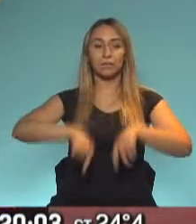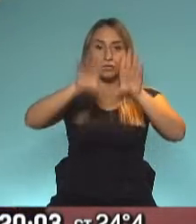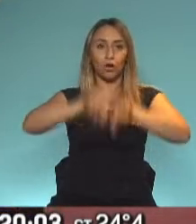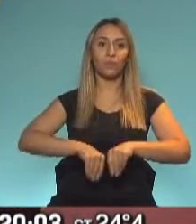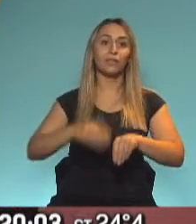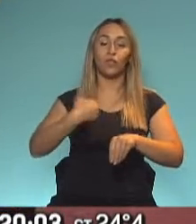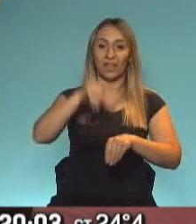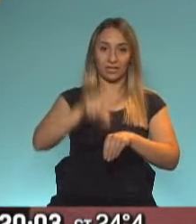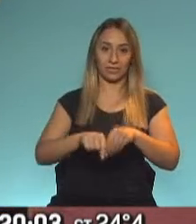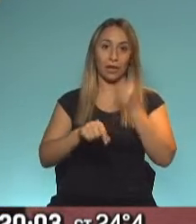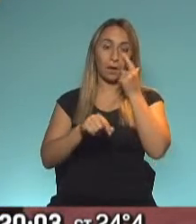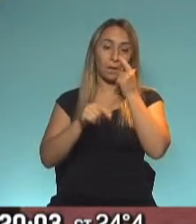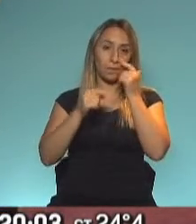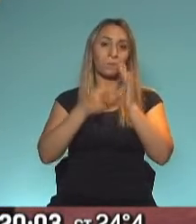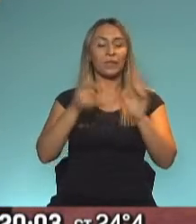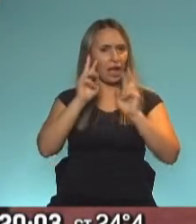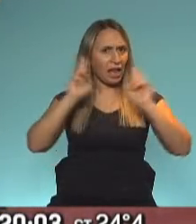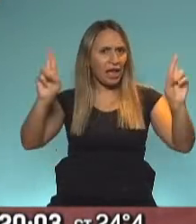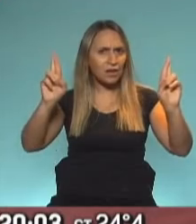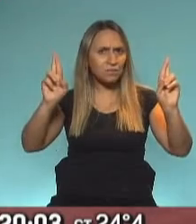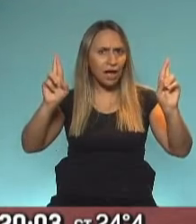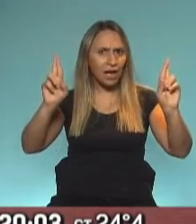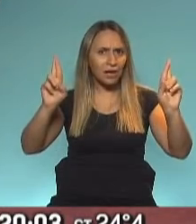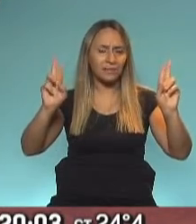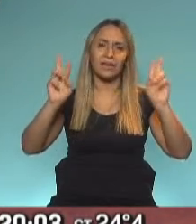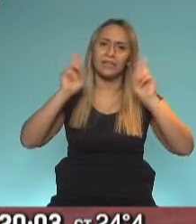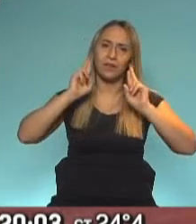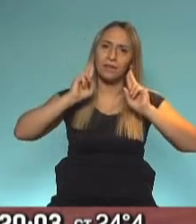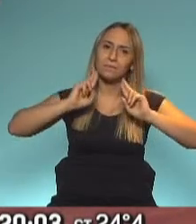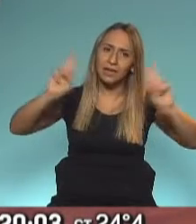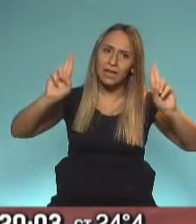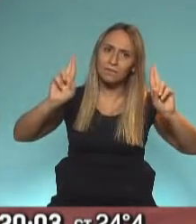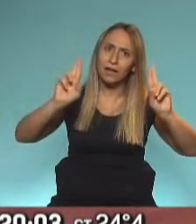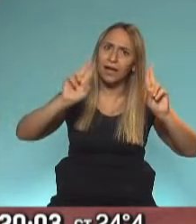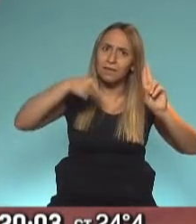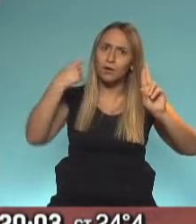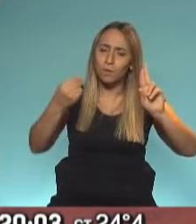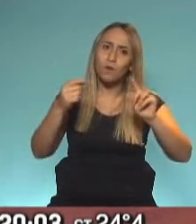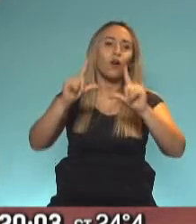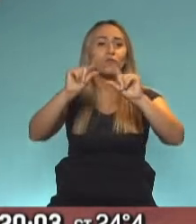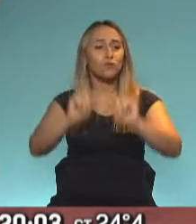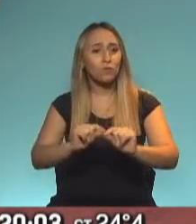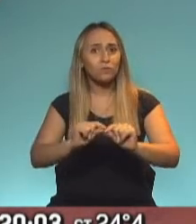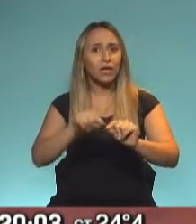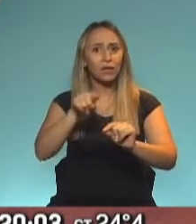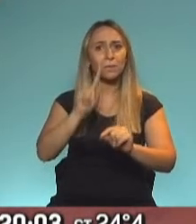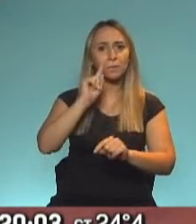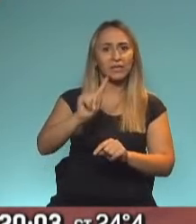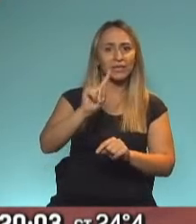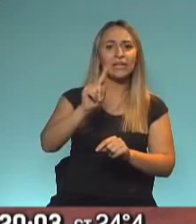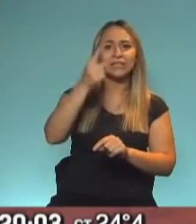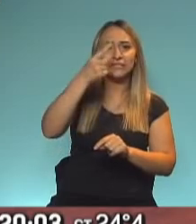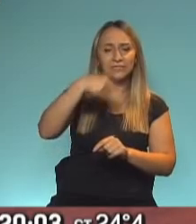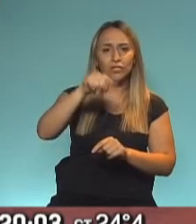con el contagio. Hablando de alarma, Gaby, la alarma se prende por los números, claramente. Ese número de septiembre es de 1156,